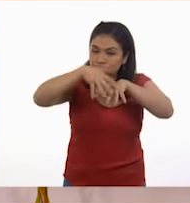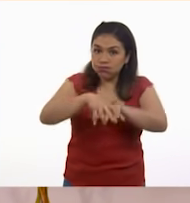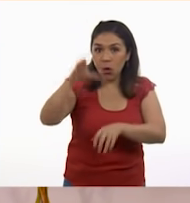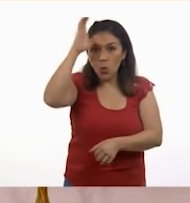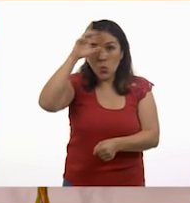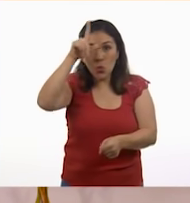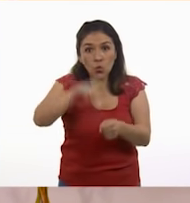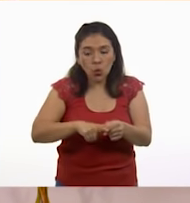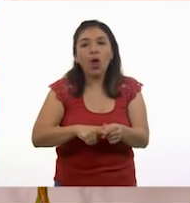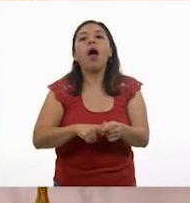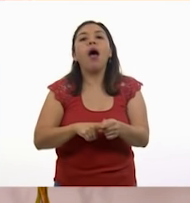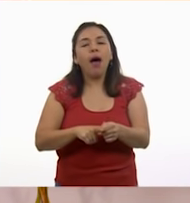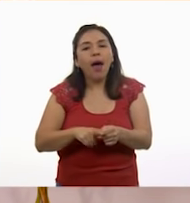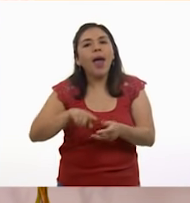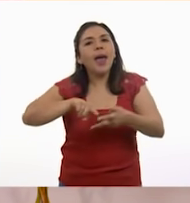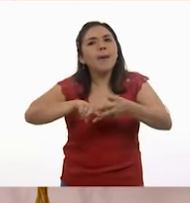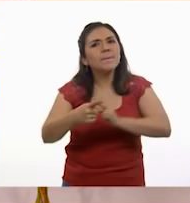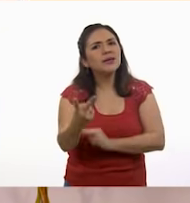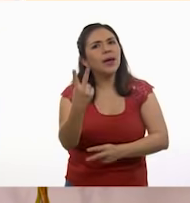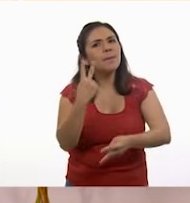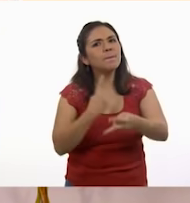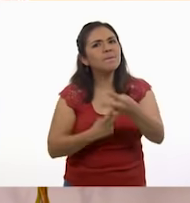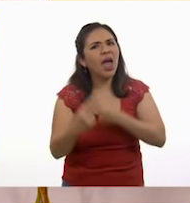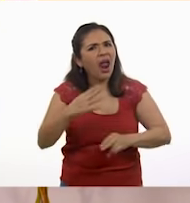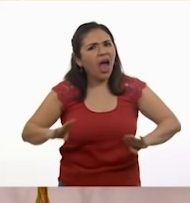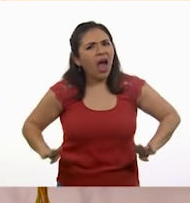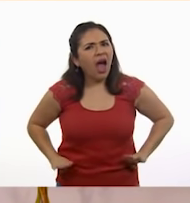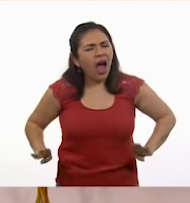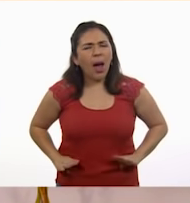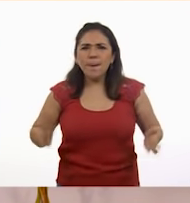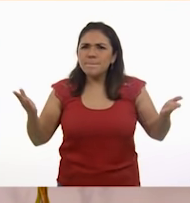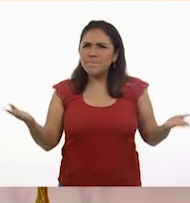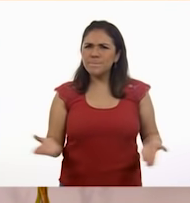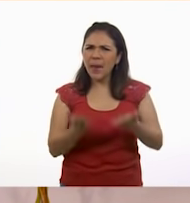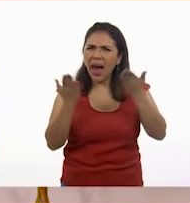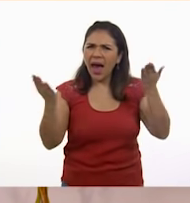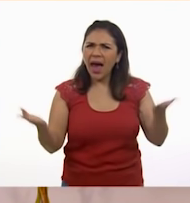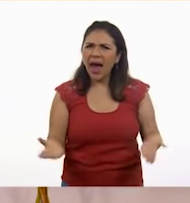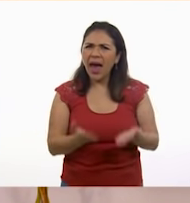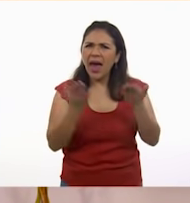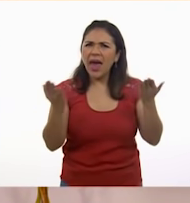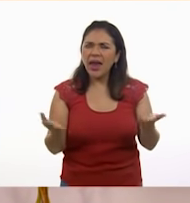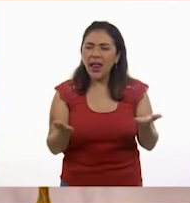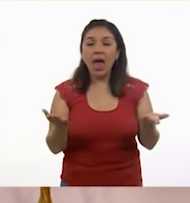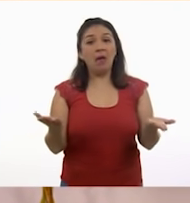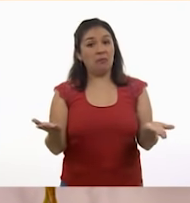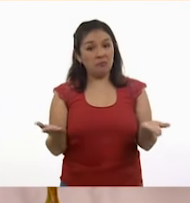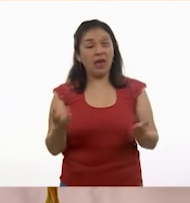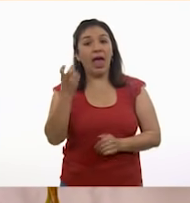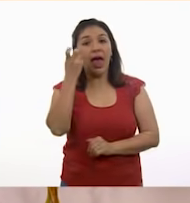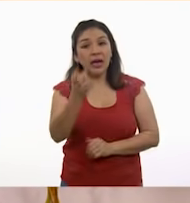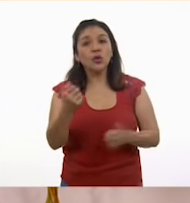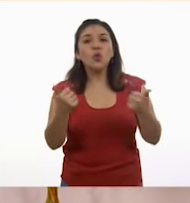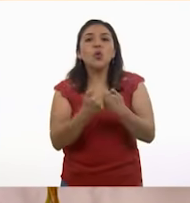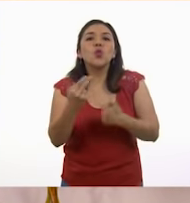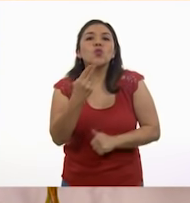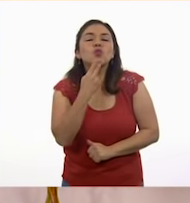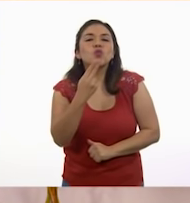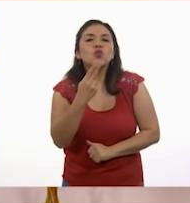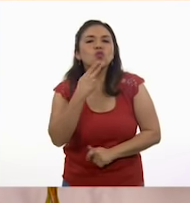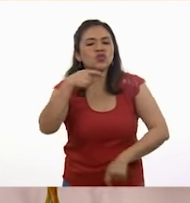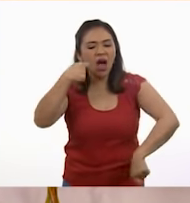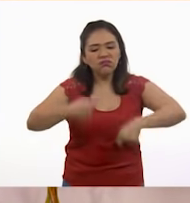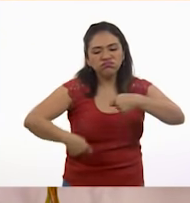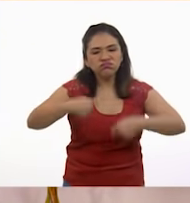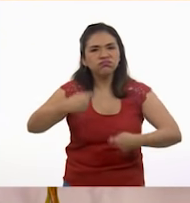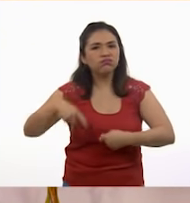se empezó a producir estas danzas y para ello utilizaron algunos instrumentos